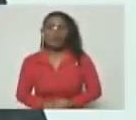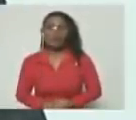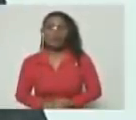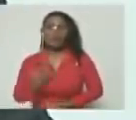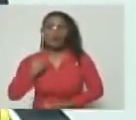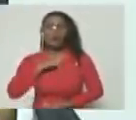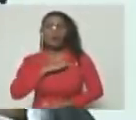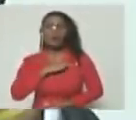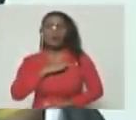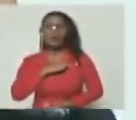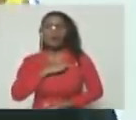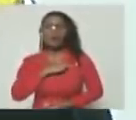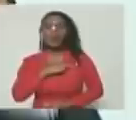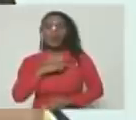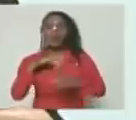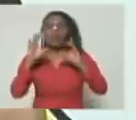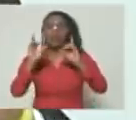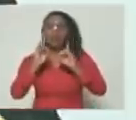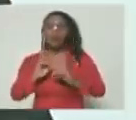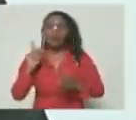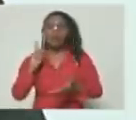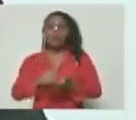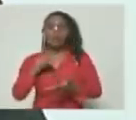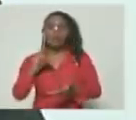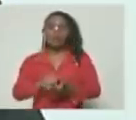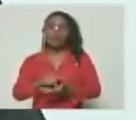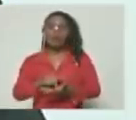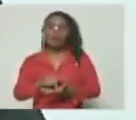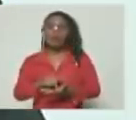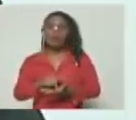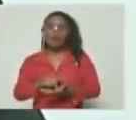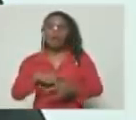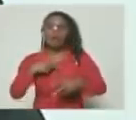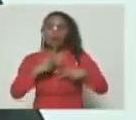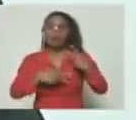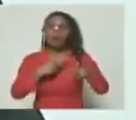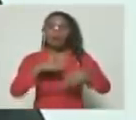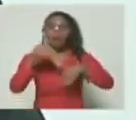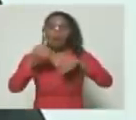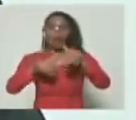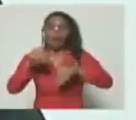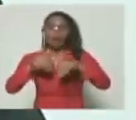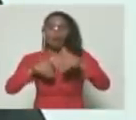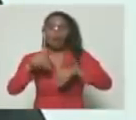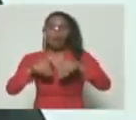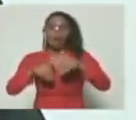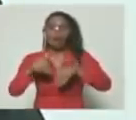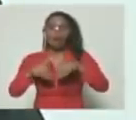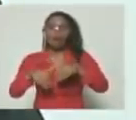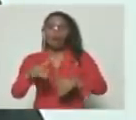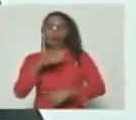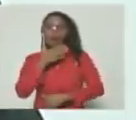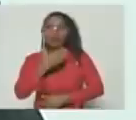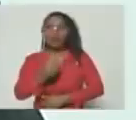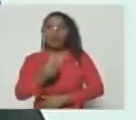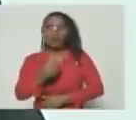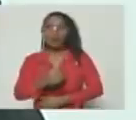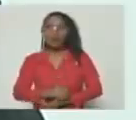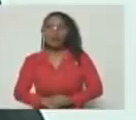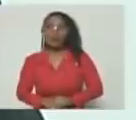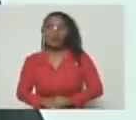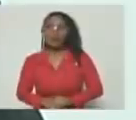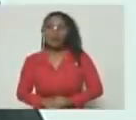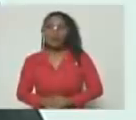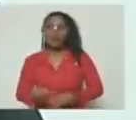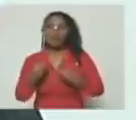Nosotros, cuando decidimos participar en el proceso electoral de diciembre, fue